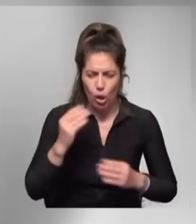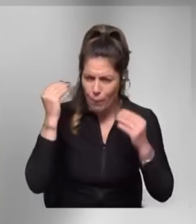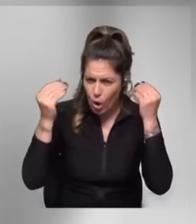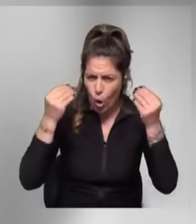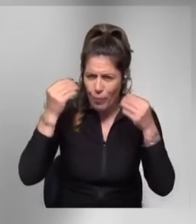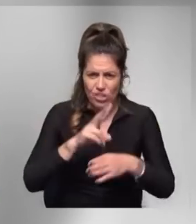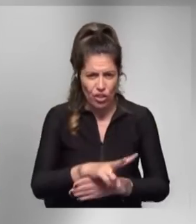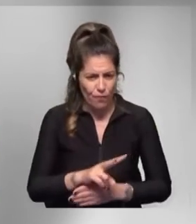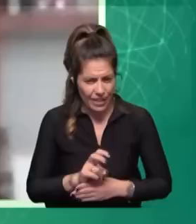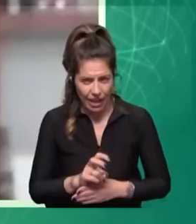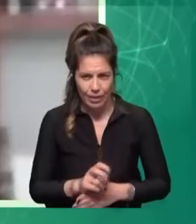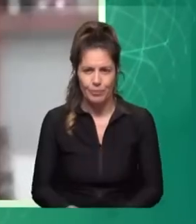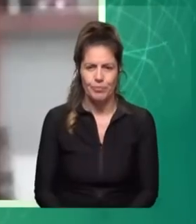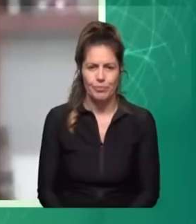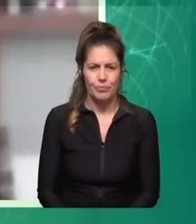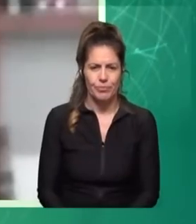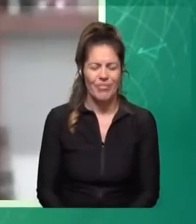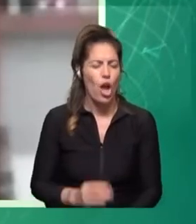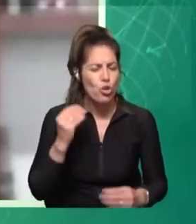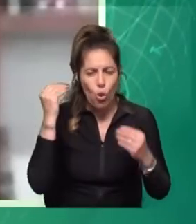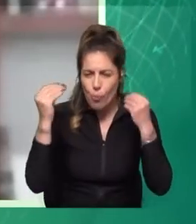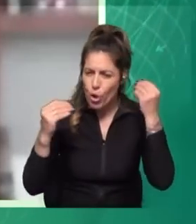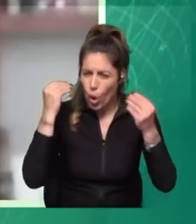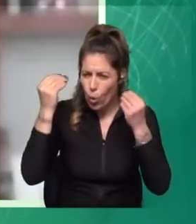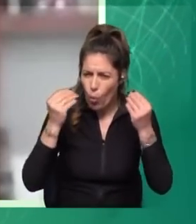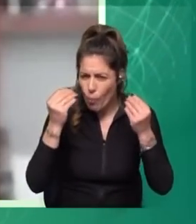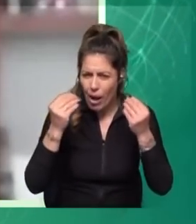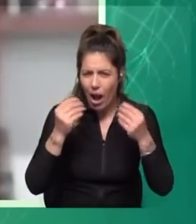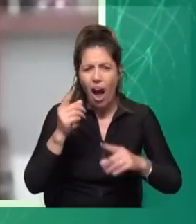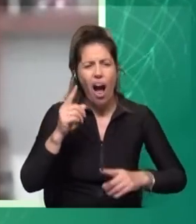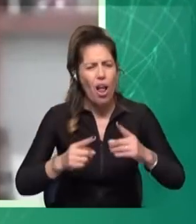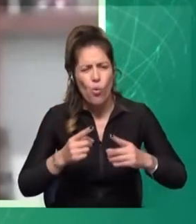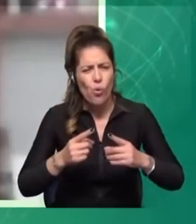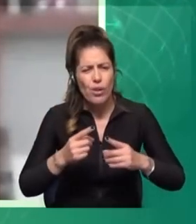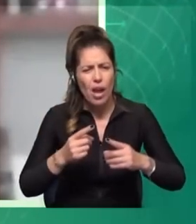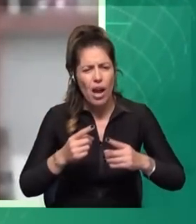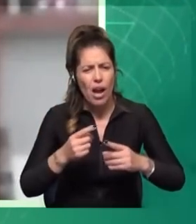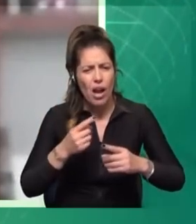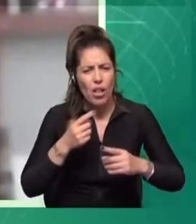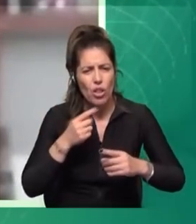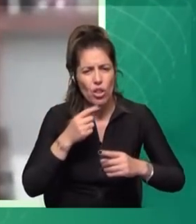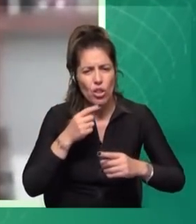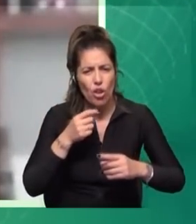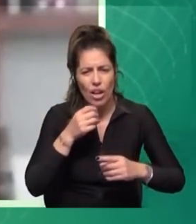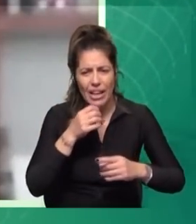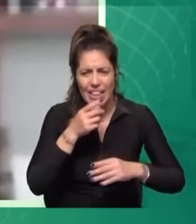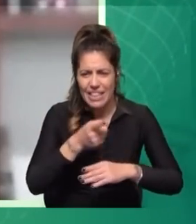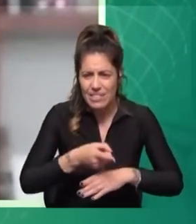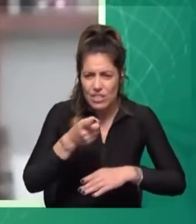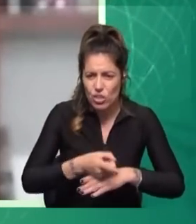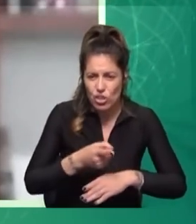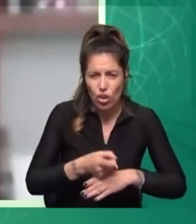del fiscal nos preocupa alguna alguna consideración de esta de este pronunciamiento